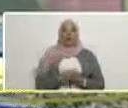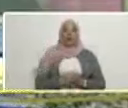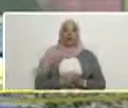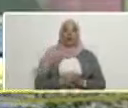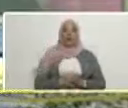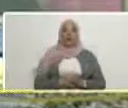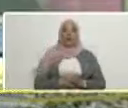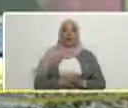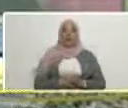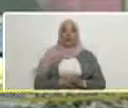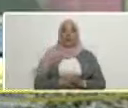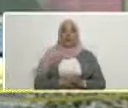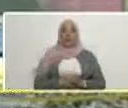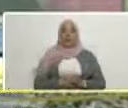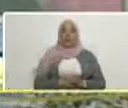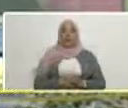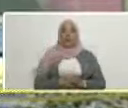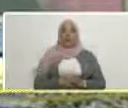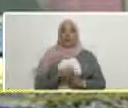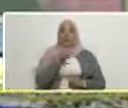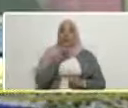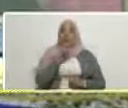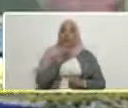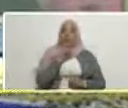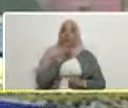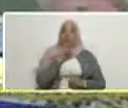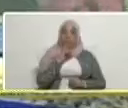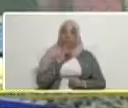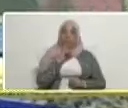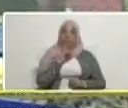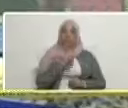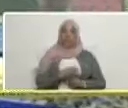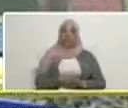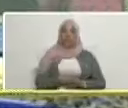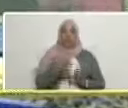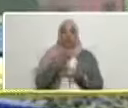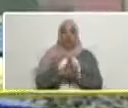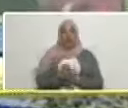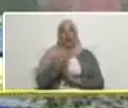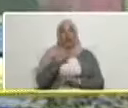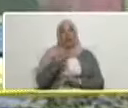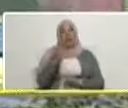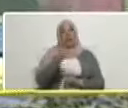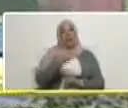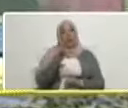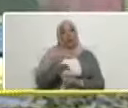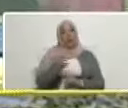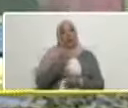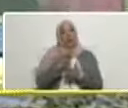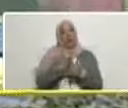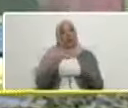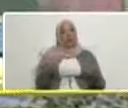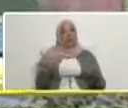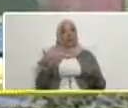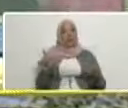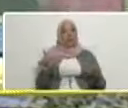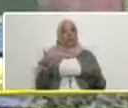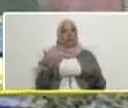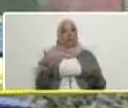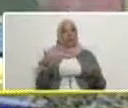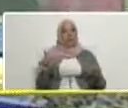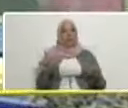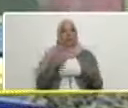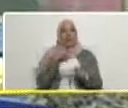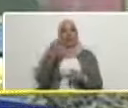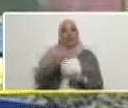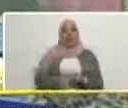Una frase lapidaria sobre la verdad, sobre la libertad. Solo la